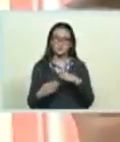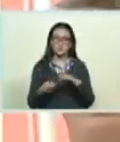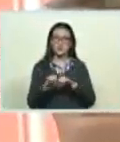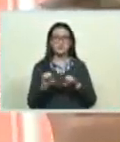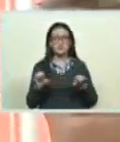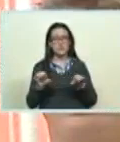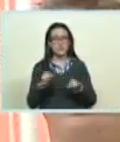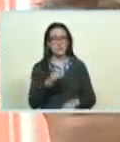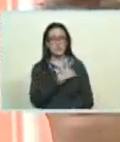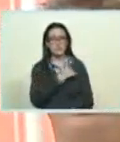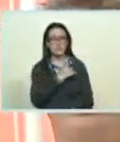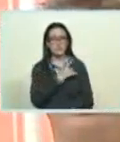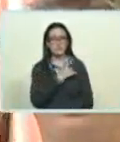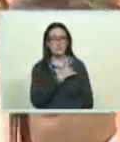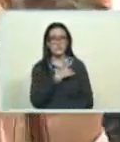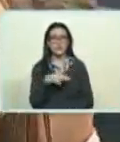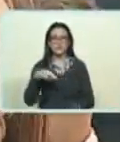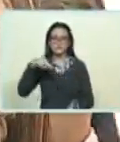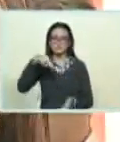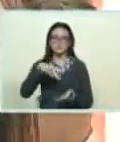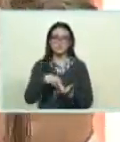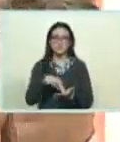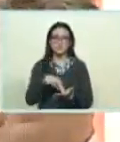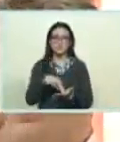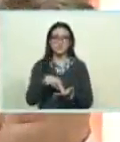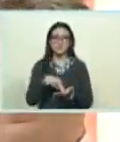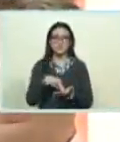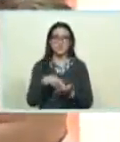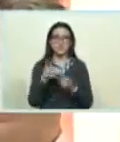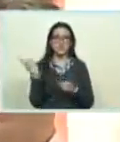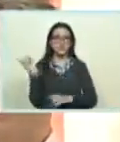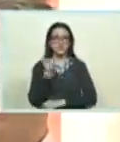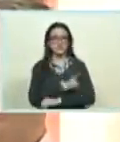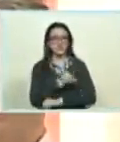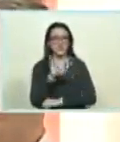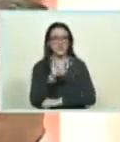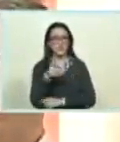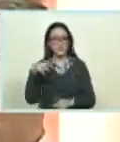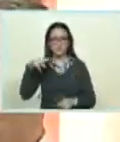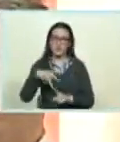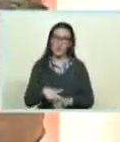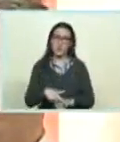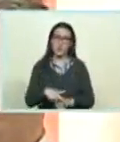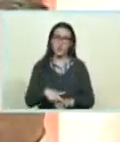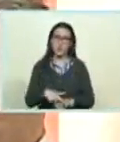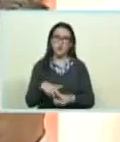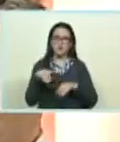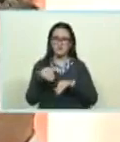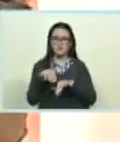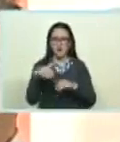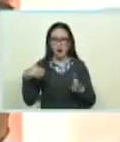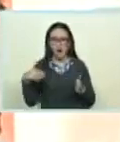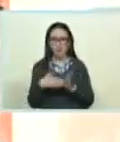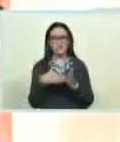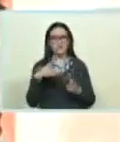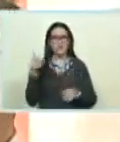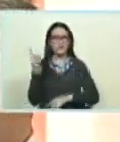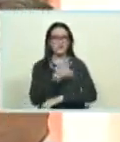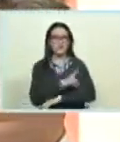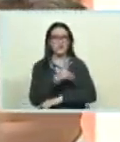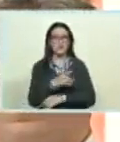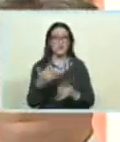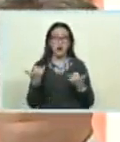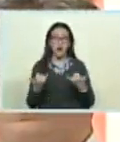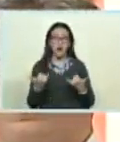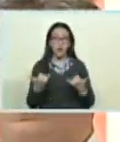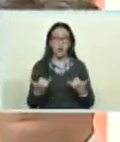estudiantes universitarios se levantaron contra una dictadura que los oprimía, marchaban contra una dictadura. Y hoy en